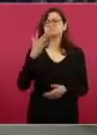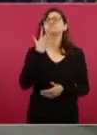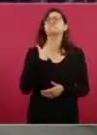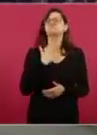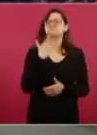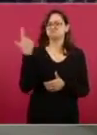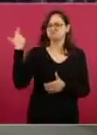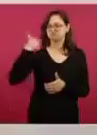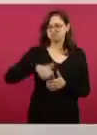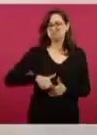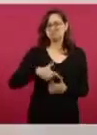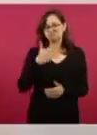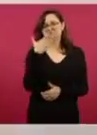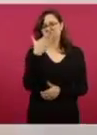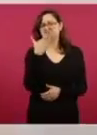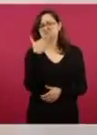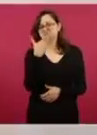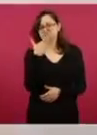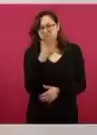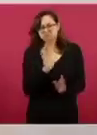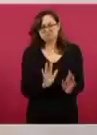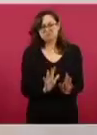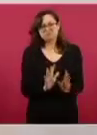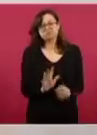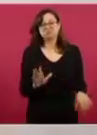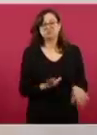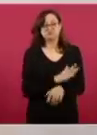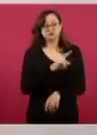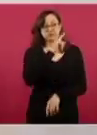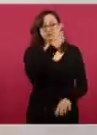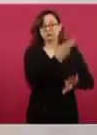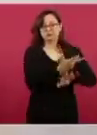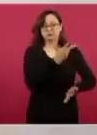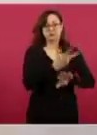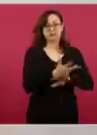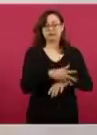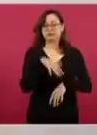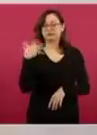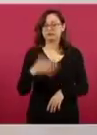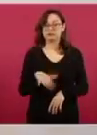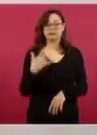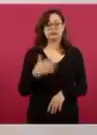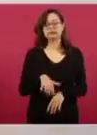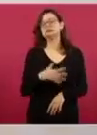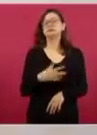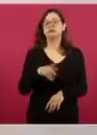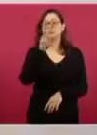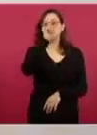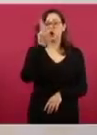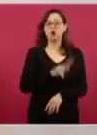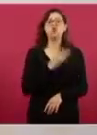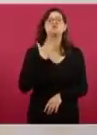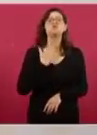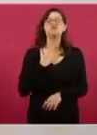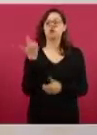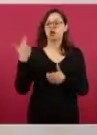porque en Estados Unidos les está pegando mucho la inflación, sobre todo en energético,